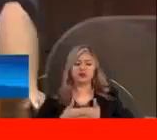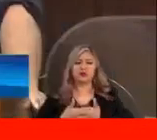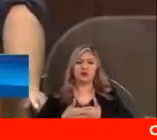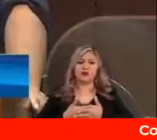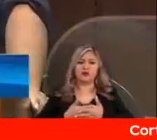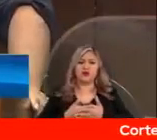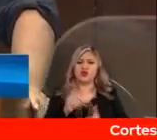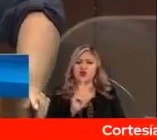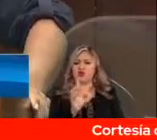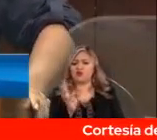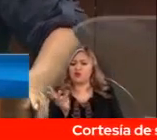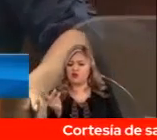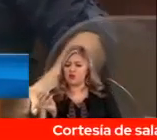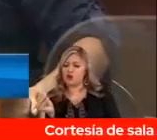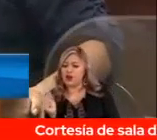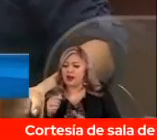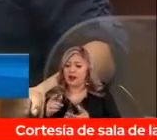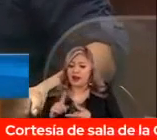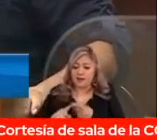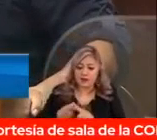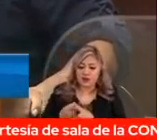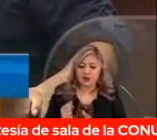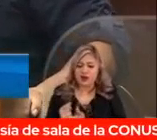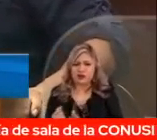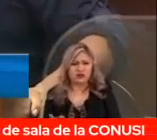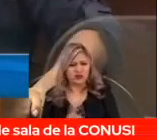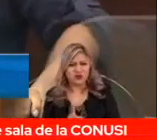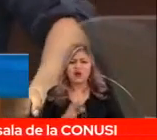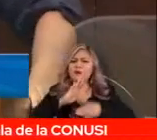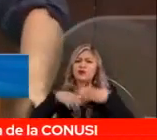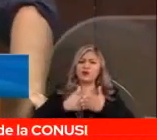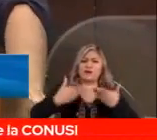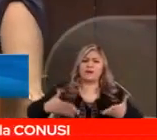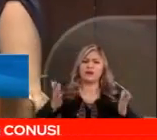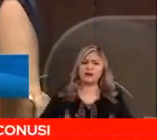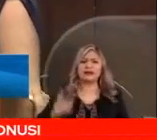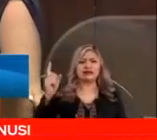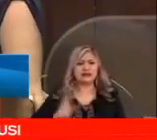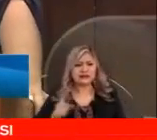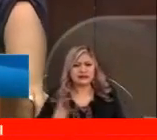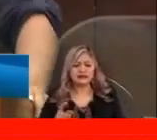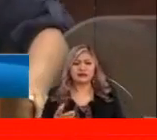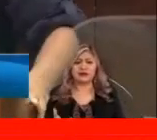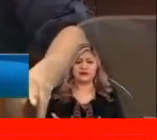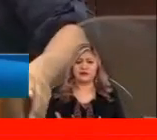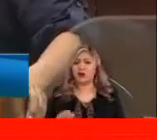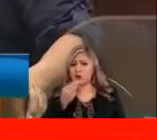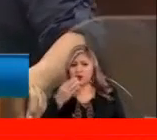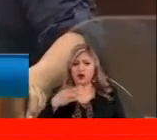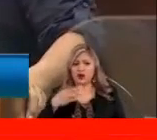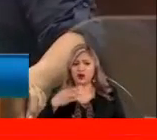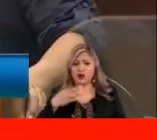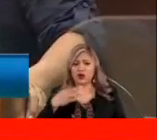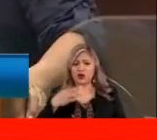unos cuantos. Es necesario que esa democracia a la que hacemos referencia sea capaz de ser conquistada por